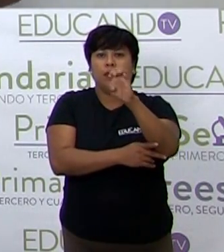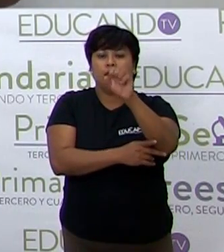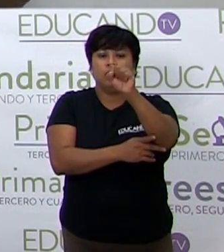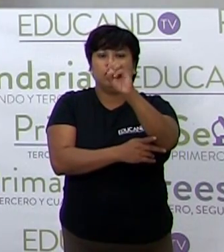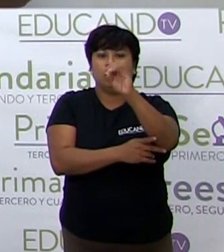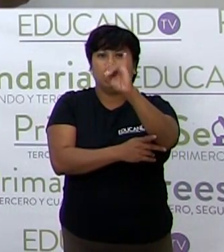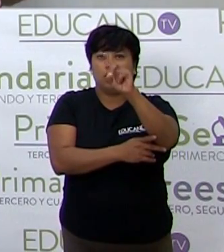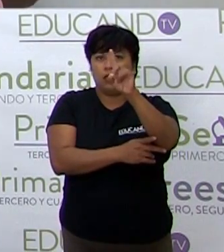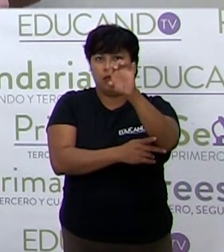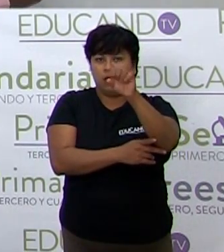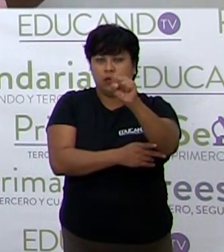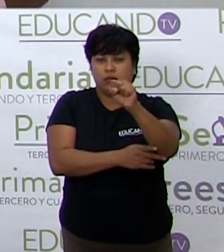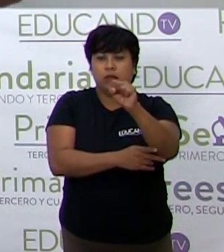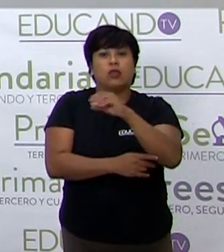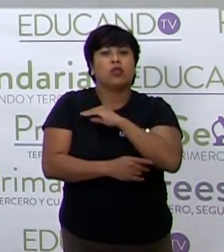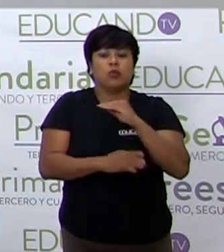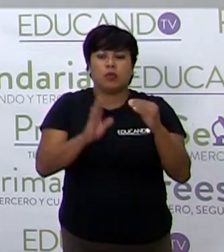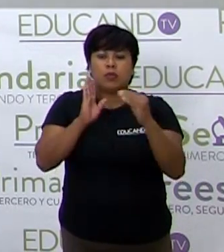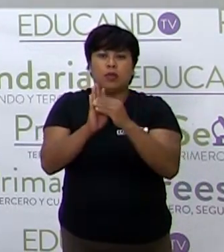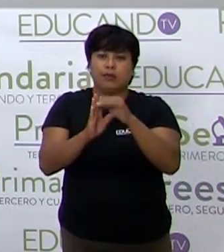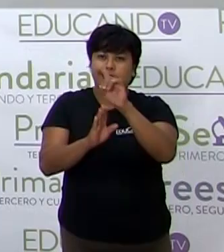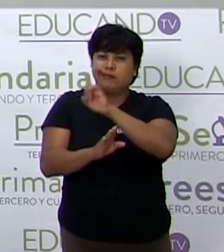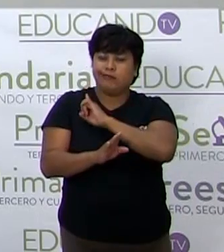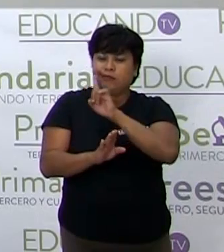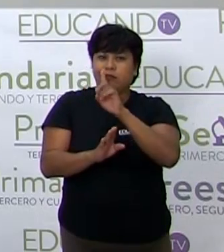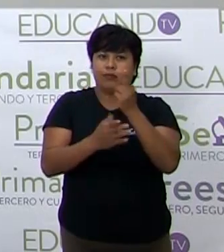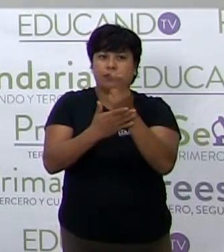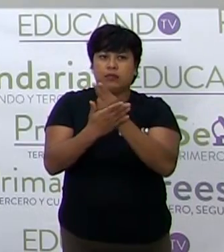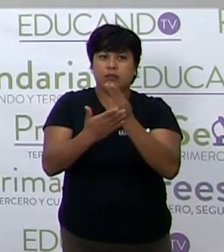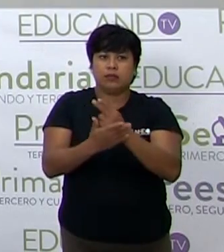Trapezoides. Voy a poner una figura nada más.